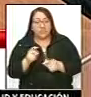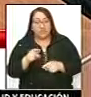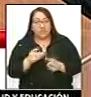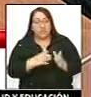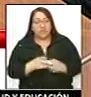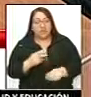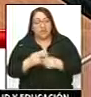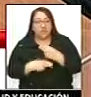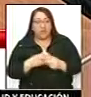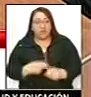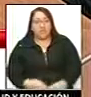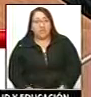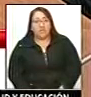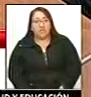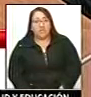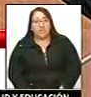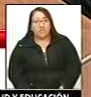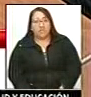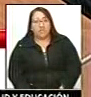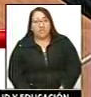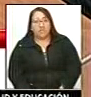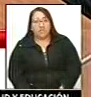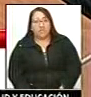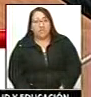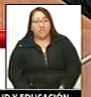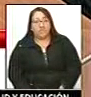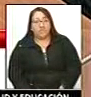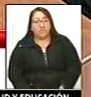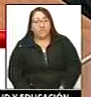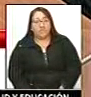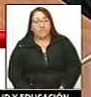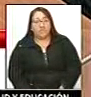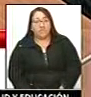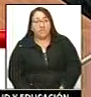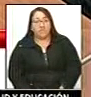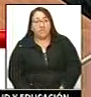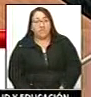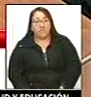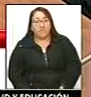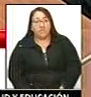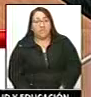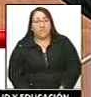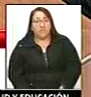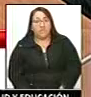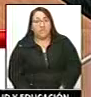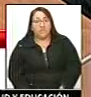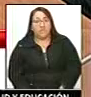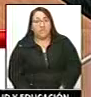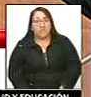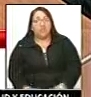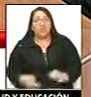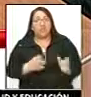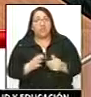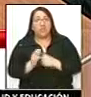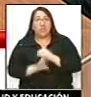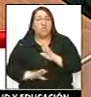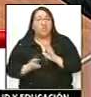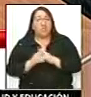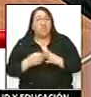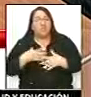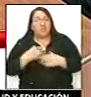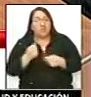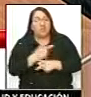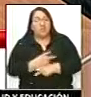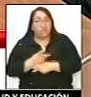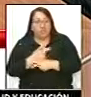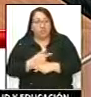Plan Nacional de Protección de los Consumidores se basa en cuatro ejes sumamente importantes. Como pueden ver en la pantalla, uno de ellos es la protección de la salud y